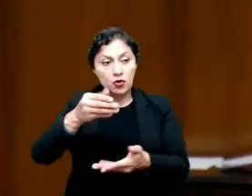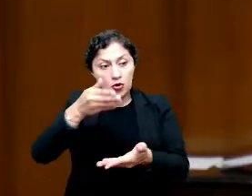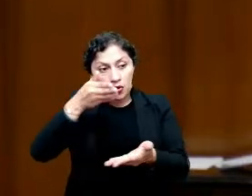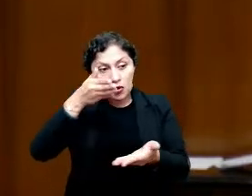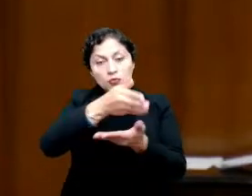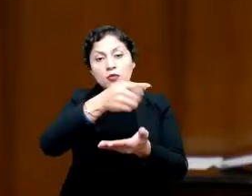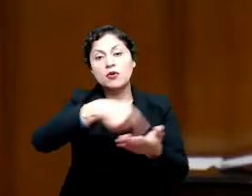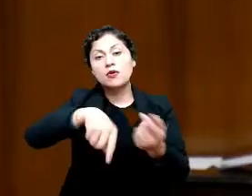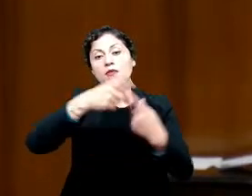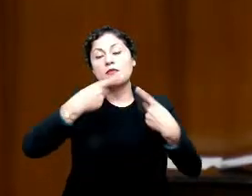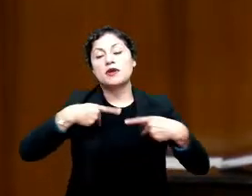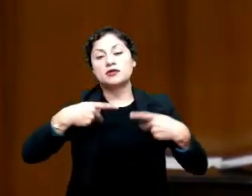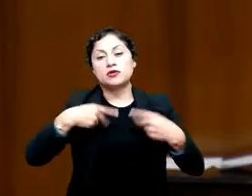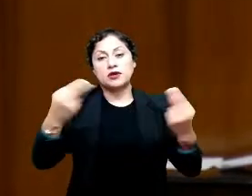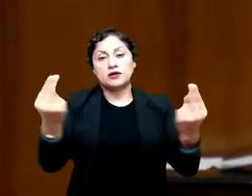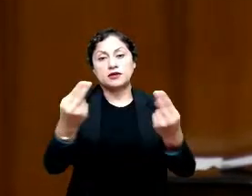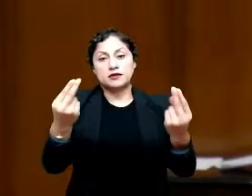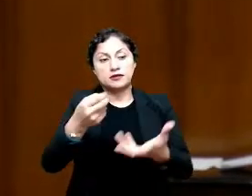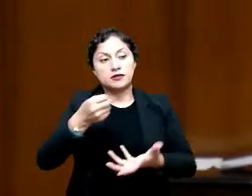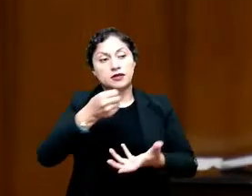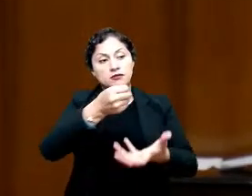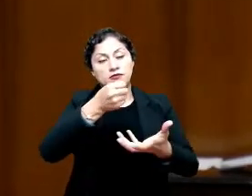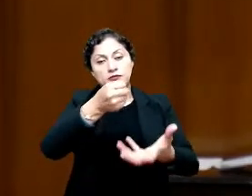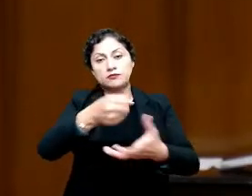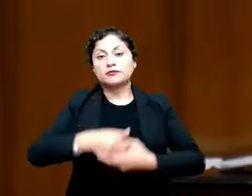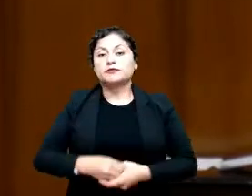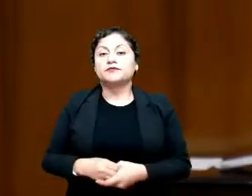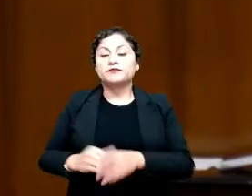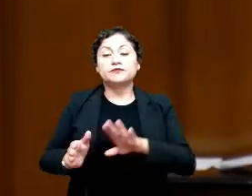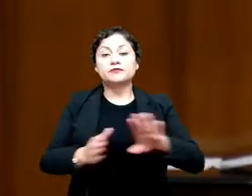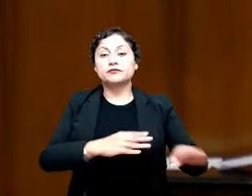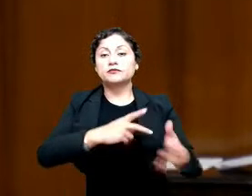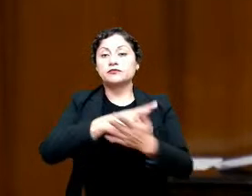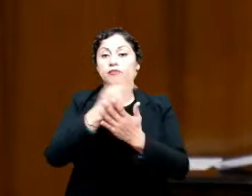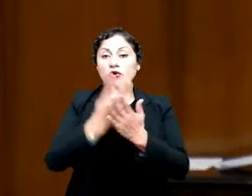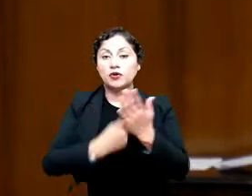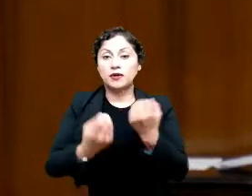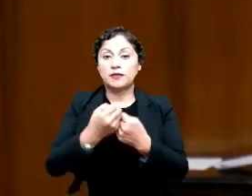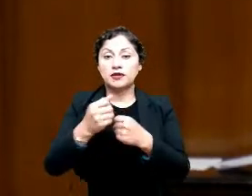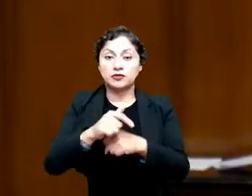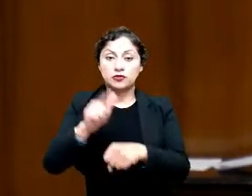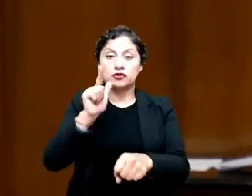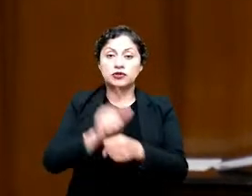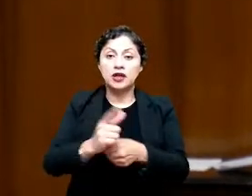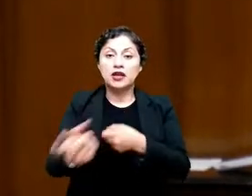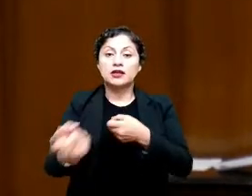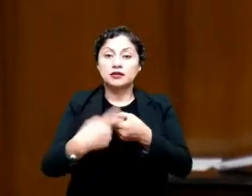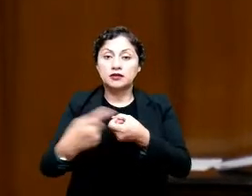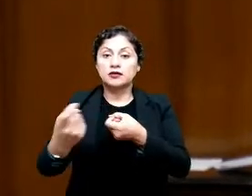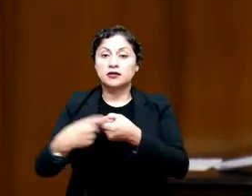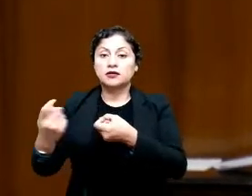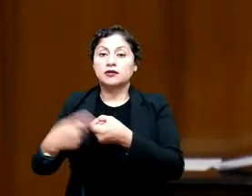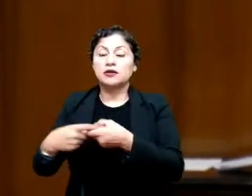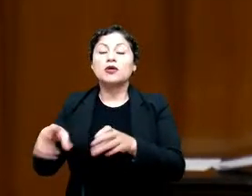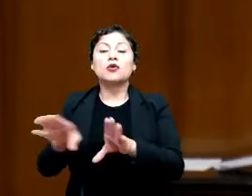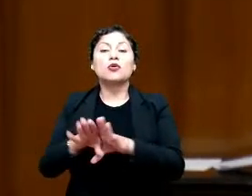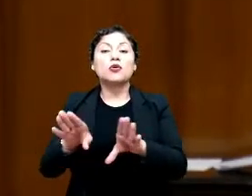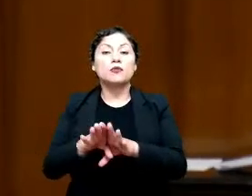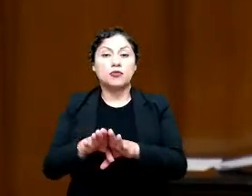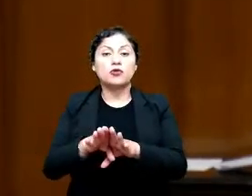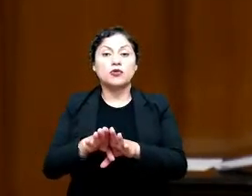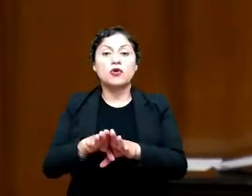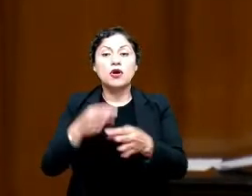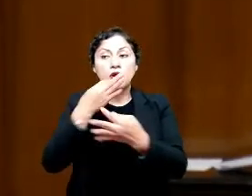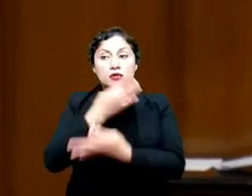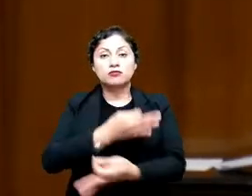general que lo necesita. La operación de programas sociales fue la incorporación de cada programa social, se realiza a través de una